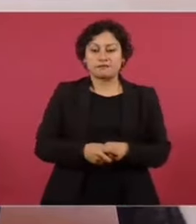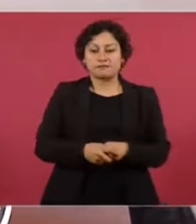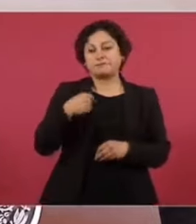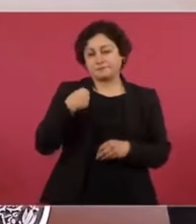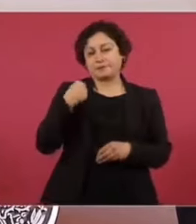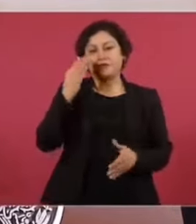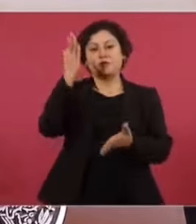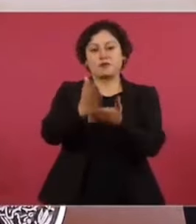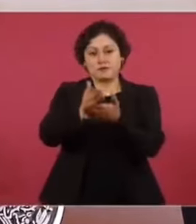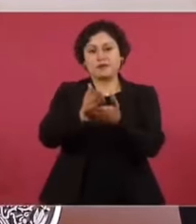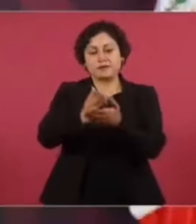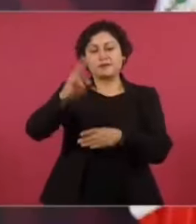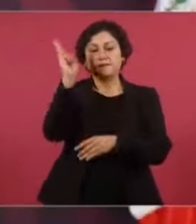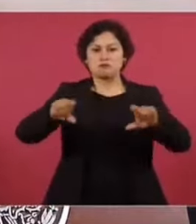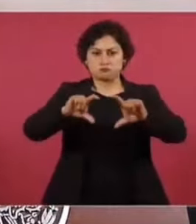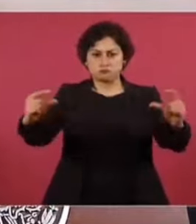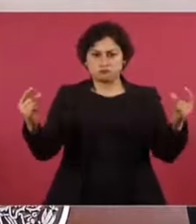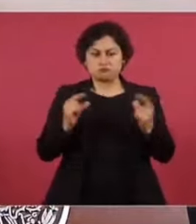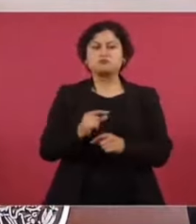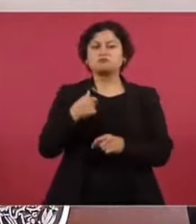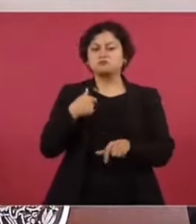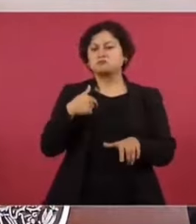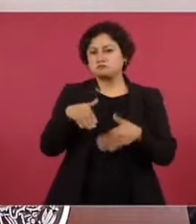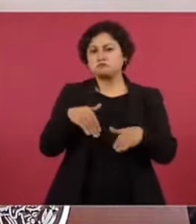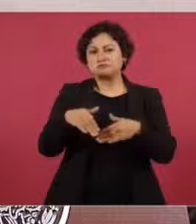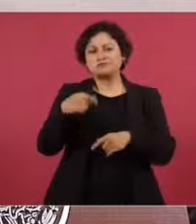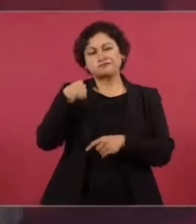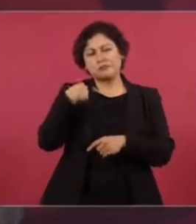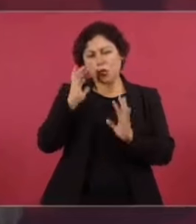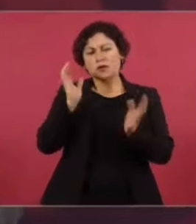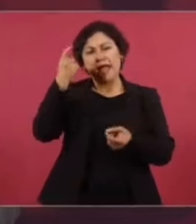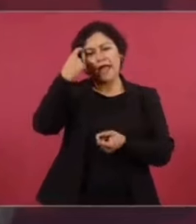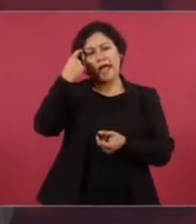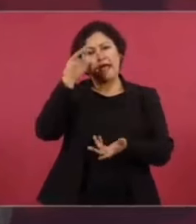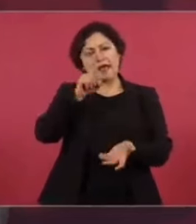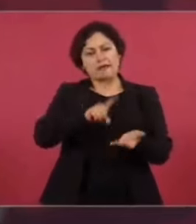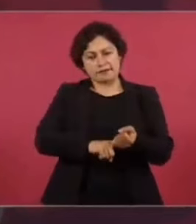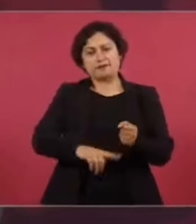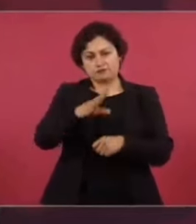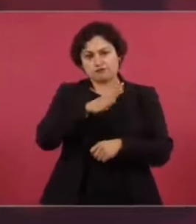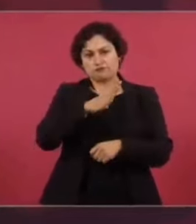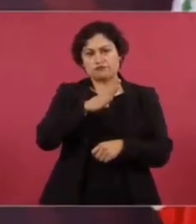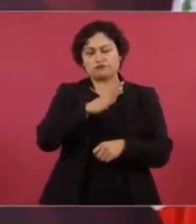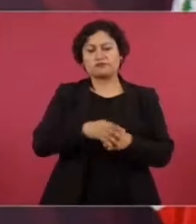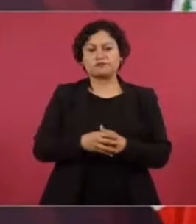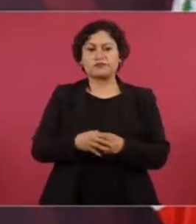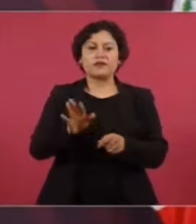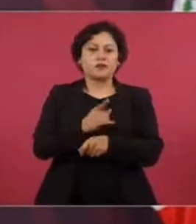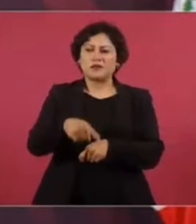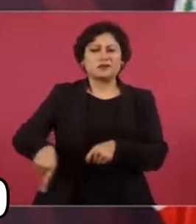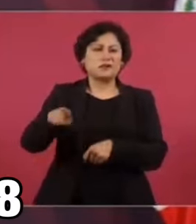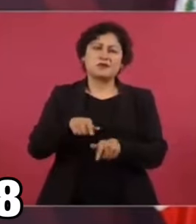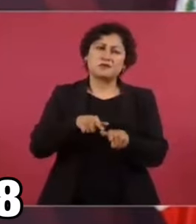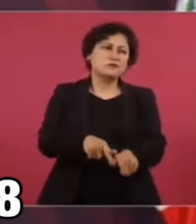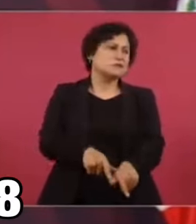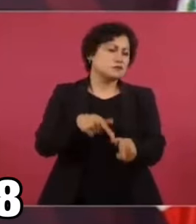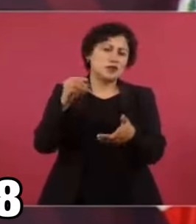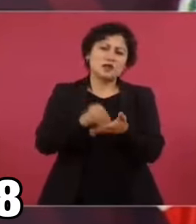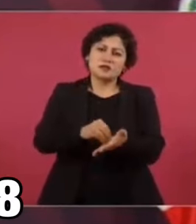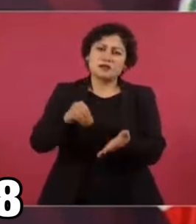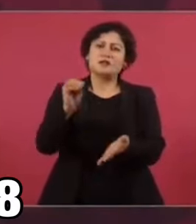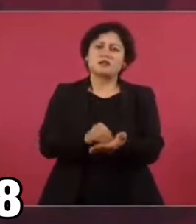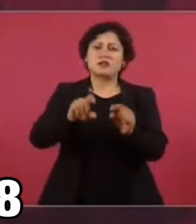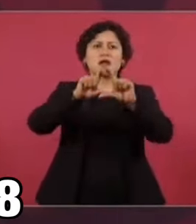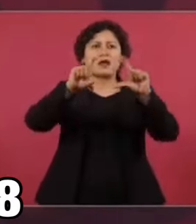en Mazatlán. Ahí les contesté porque yo traía en la cabeza el tema, porque no lo dejan. Ya